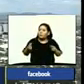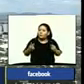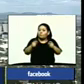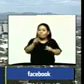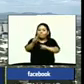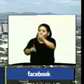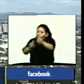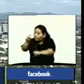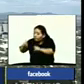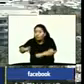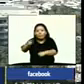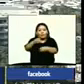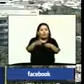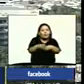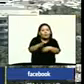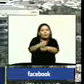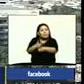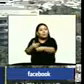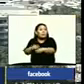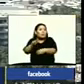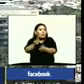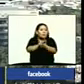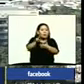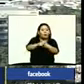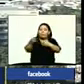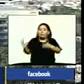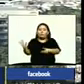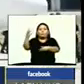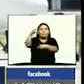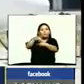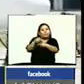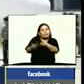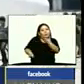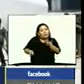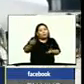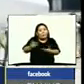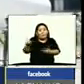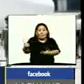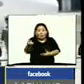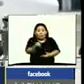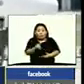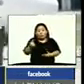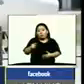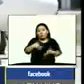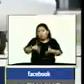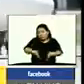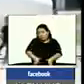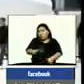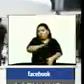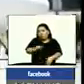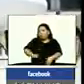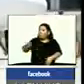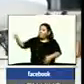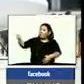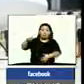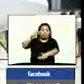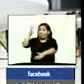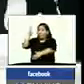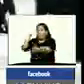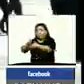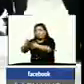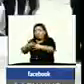consensos políticos y programas de integración ante el posible regreso de salvadoreños por el cese del TPS.